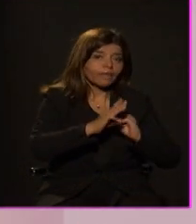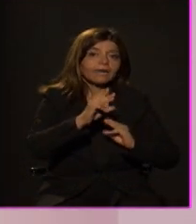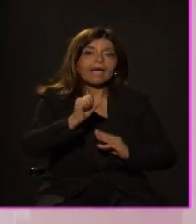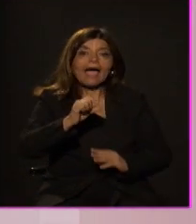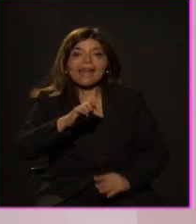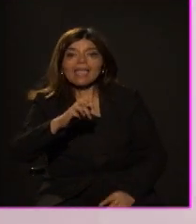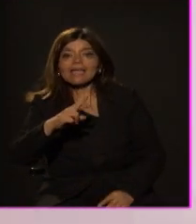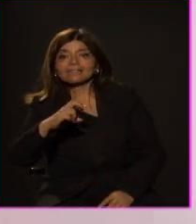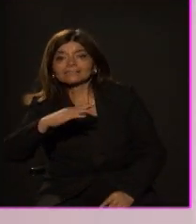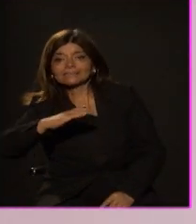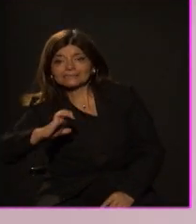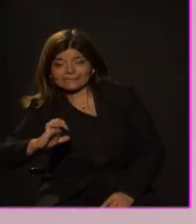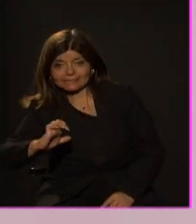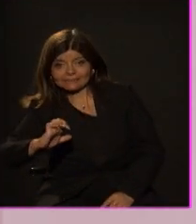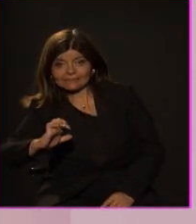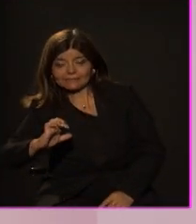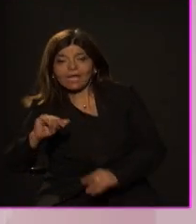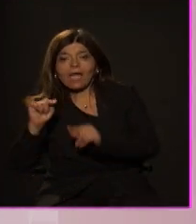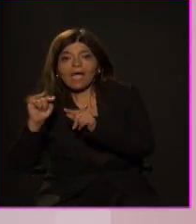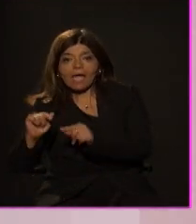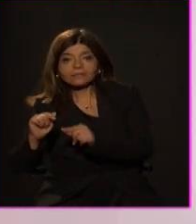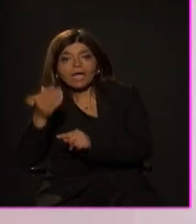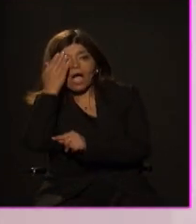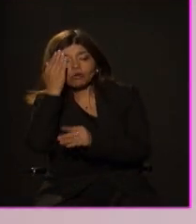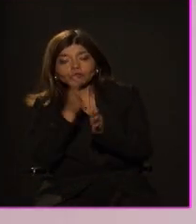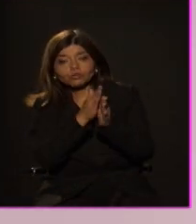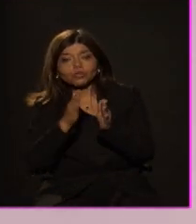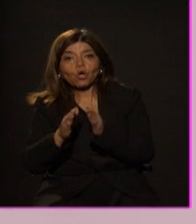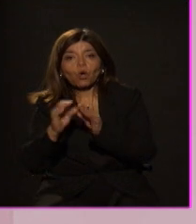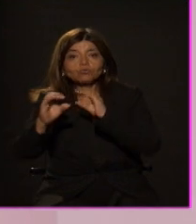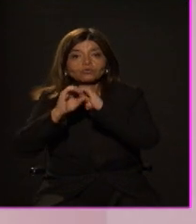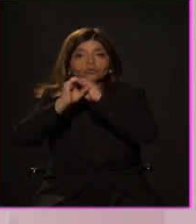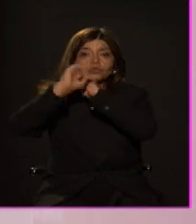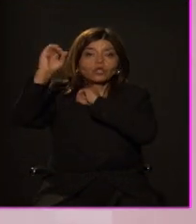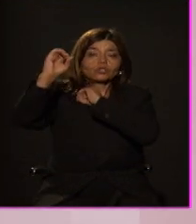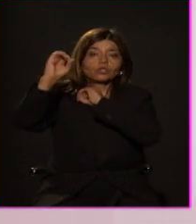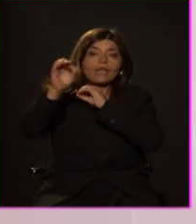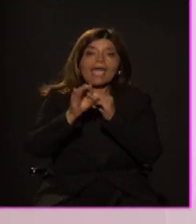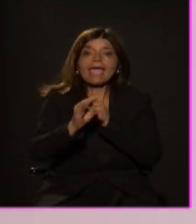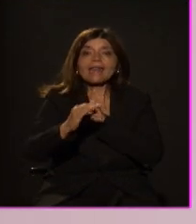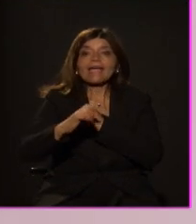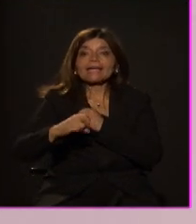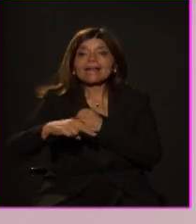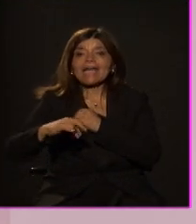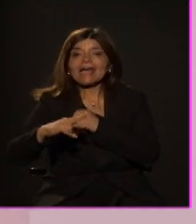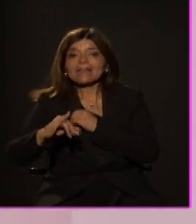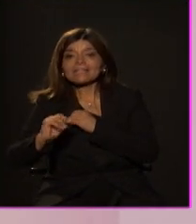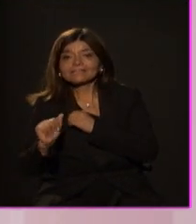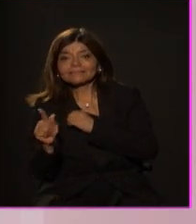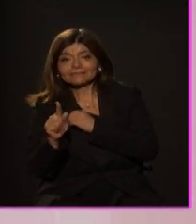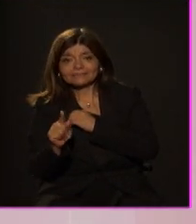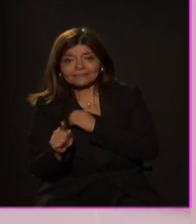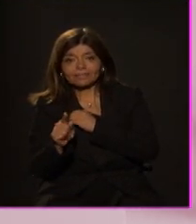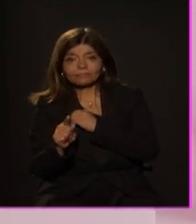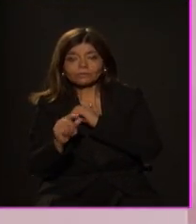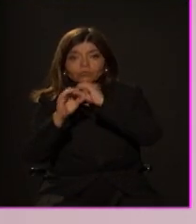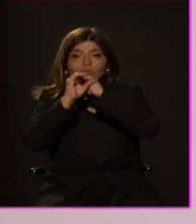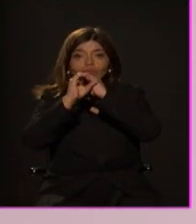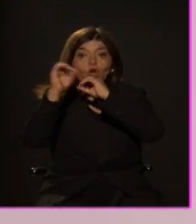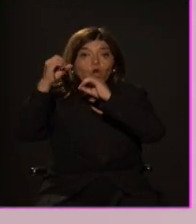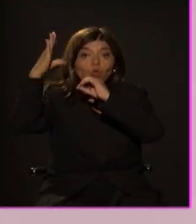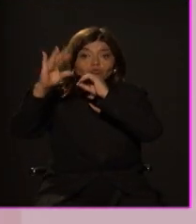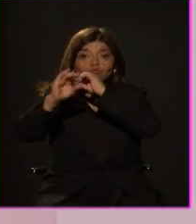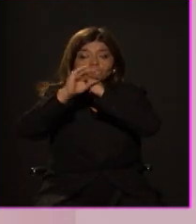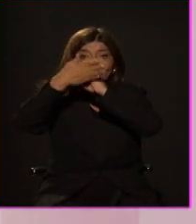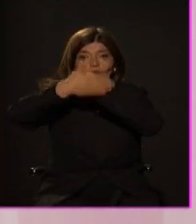supernova. En agosto, un mes después, un telescopio robótico en las Islas Canarias toma un espectro, es decir, pasa la luz por un prisma y dicen,